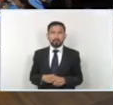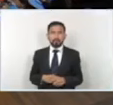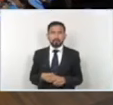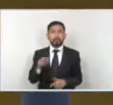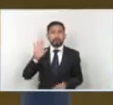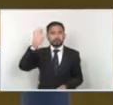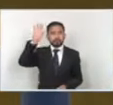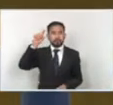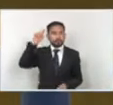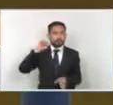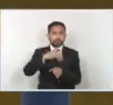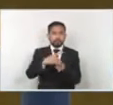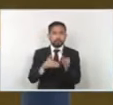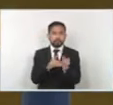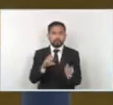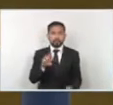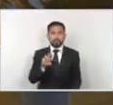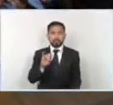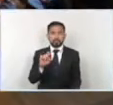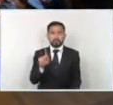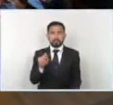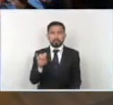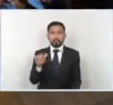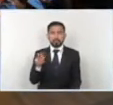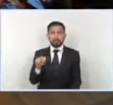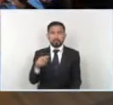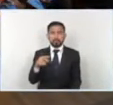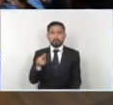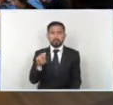Tiene la palabra diputado Cristian Guevara.